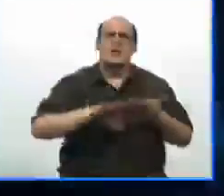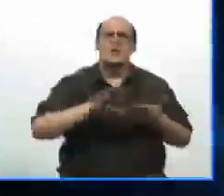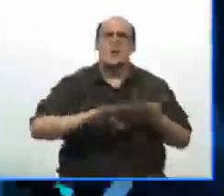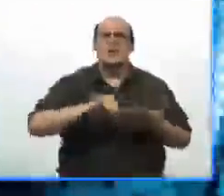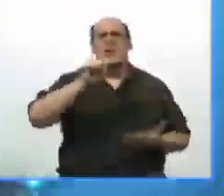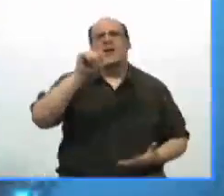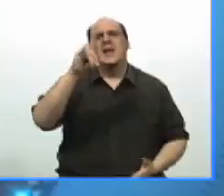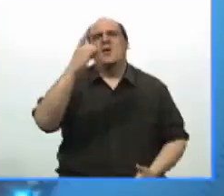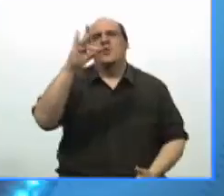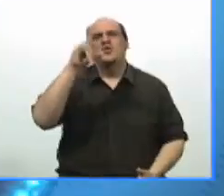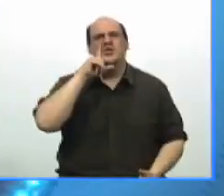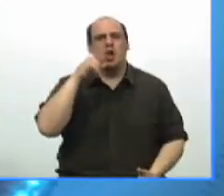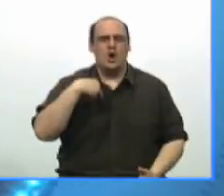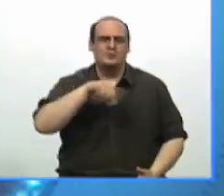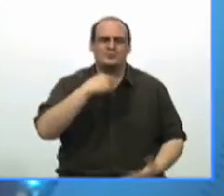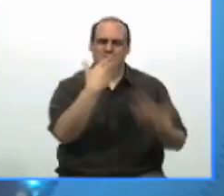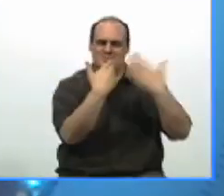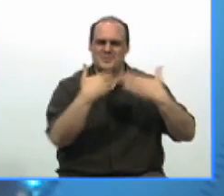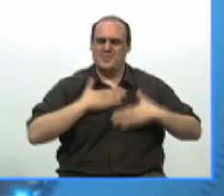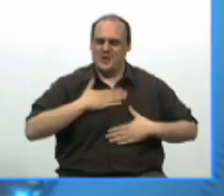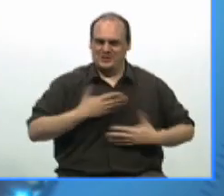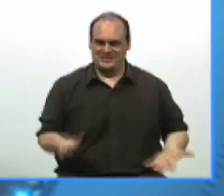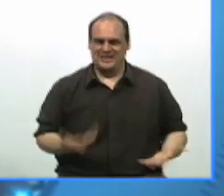Luciana Rubinska, un placer poder charlar con vos. ¿Cómo te va?